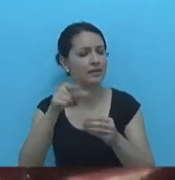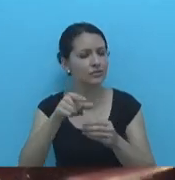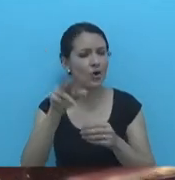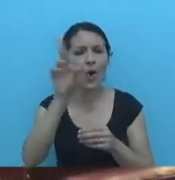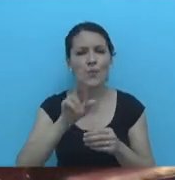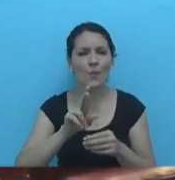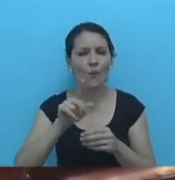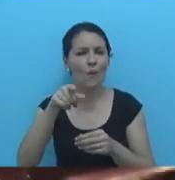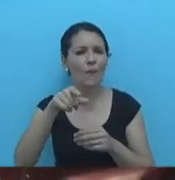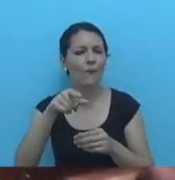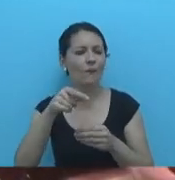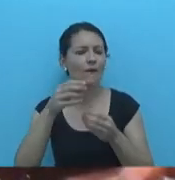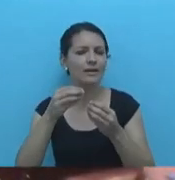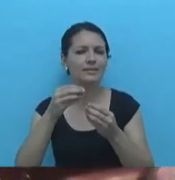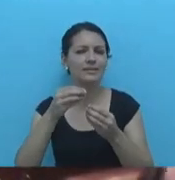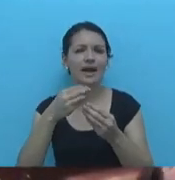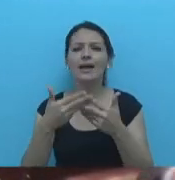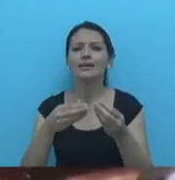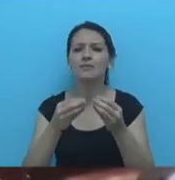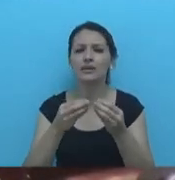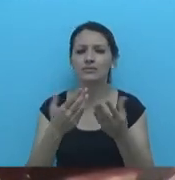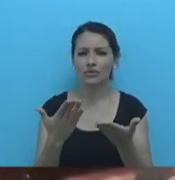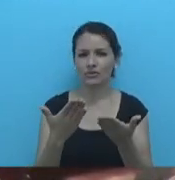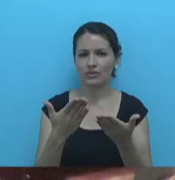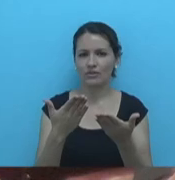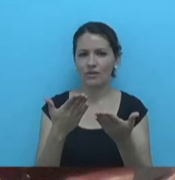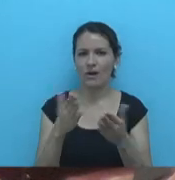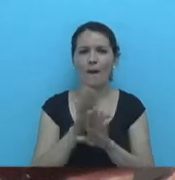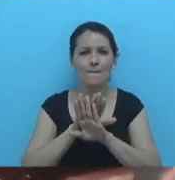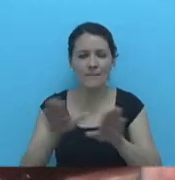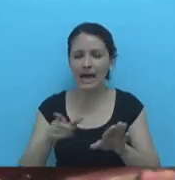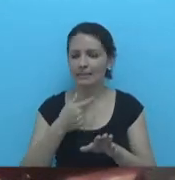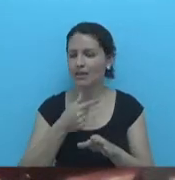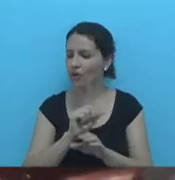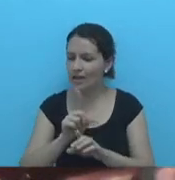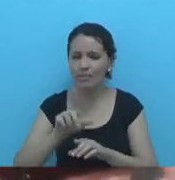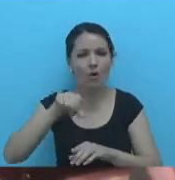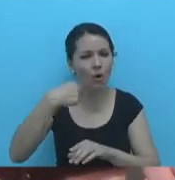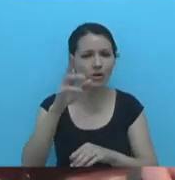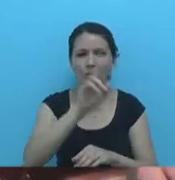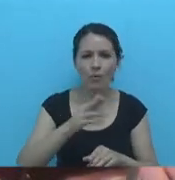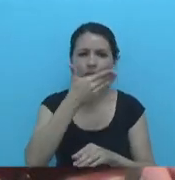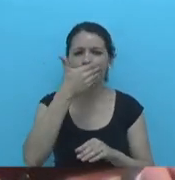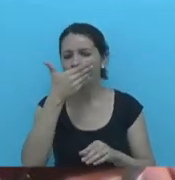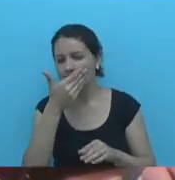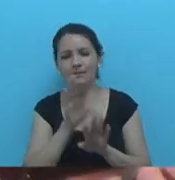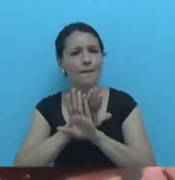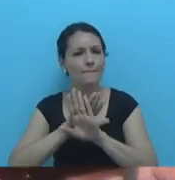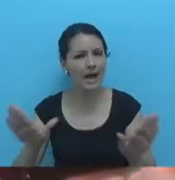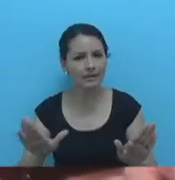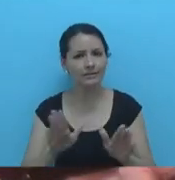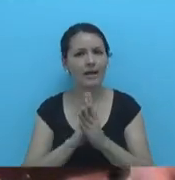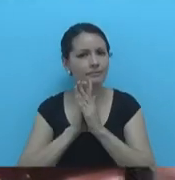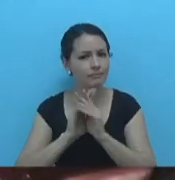de violencia y no queremos más ni ninguna Rosalía, ni en la provincia de Santa Fe, ni en la Argentina, ni en ningún otro